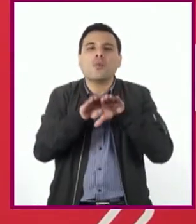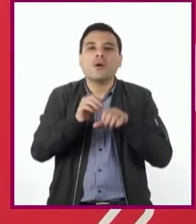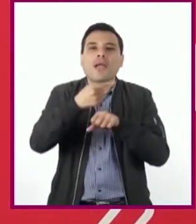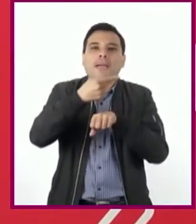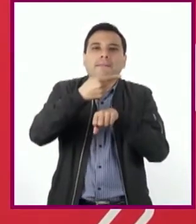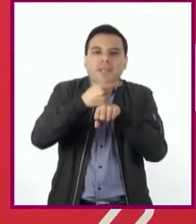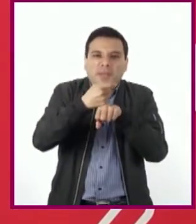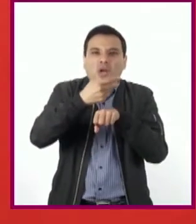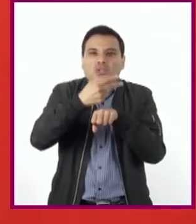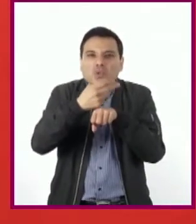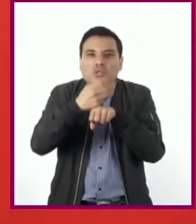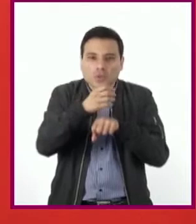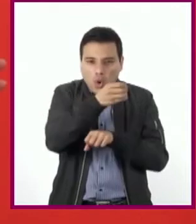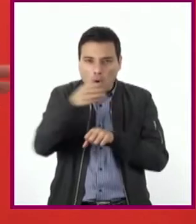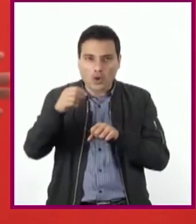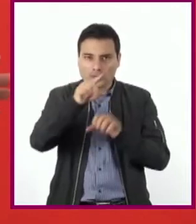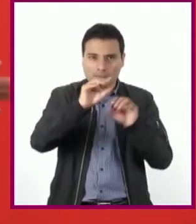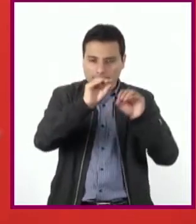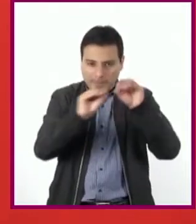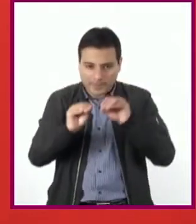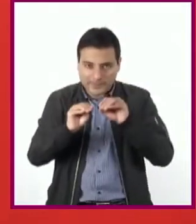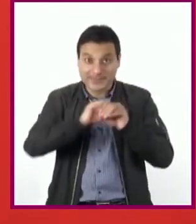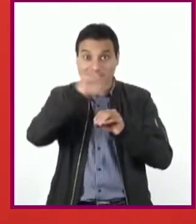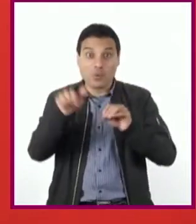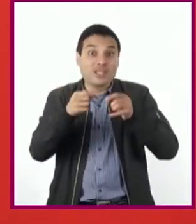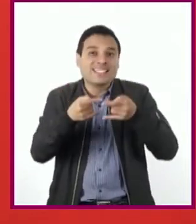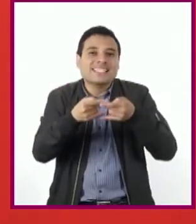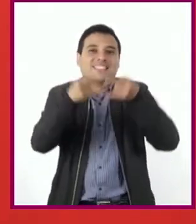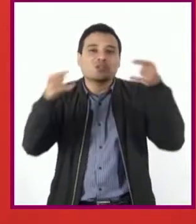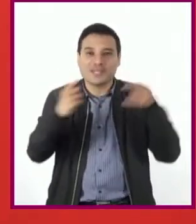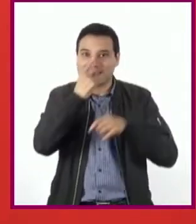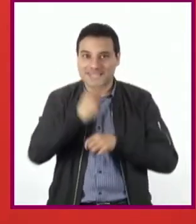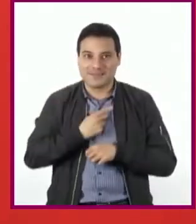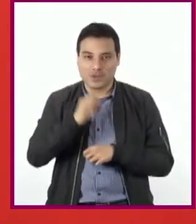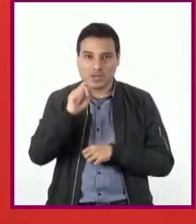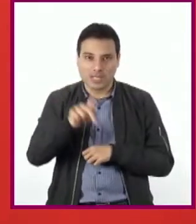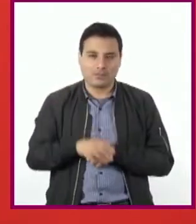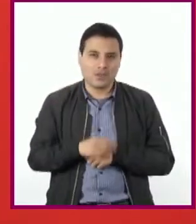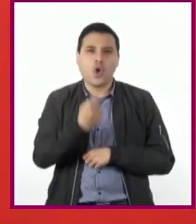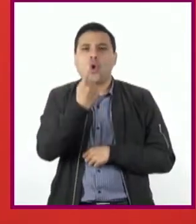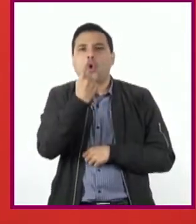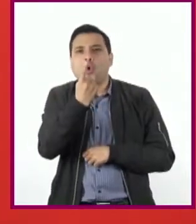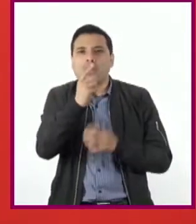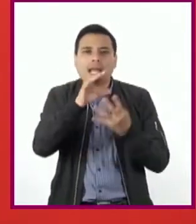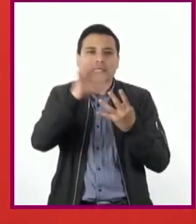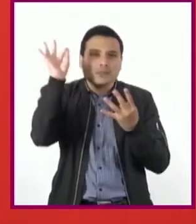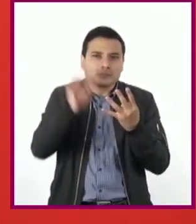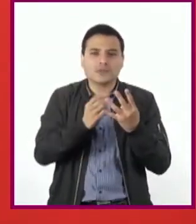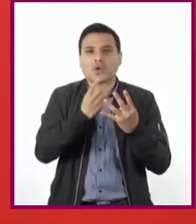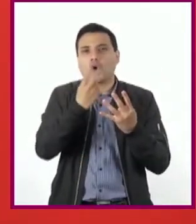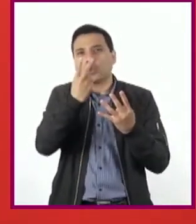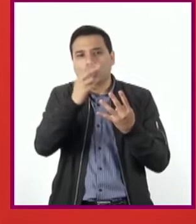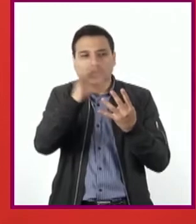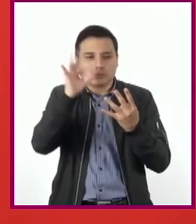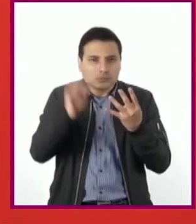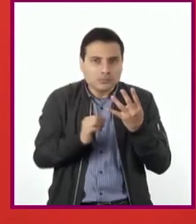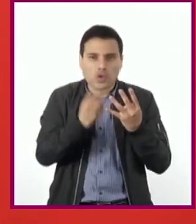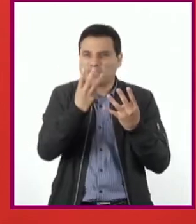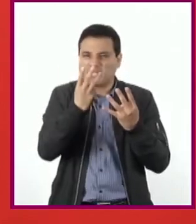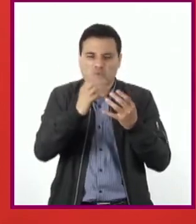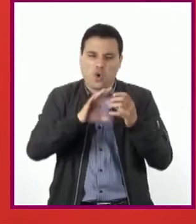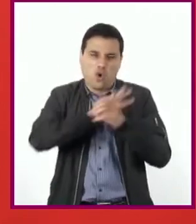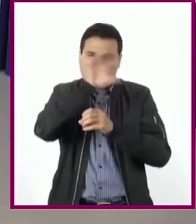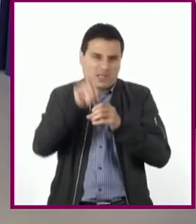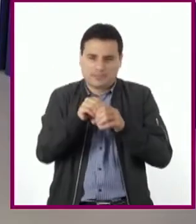así nos cuenten una historia. Pueden usar las cuatro, o tres, o dos, o proponer otras imágenes para completar